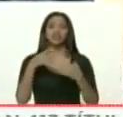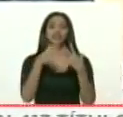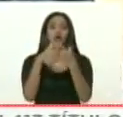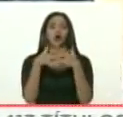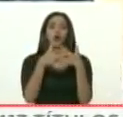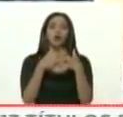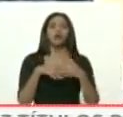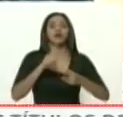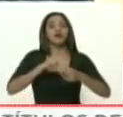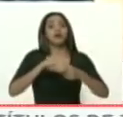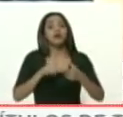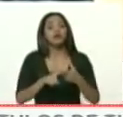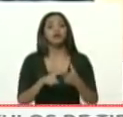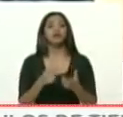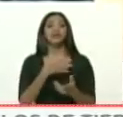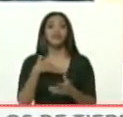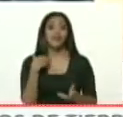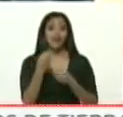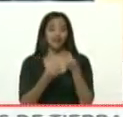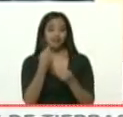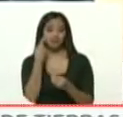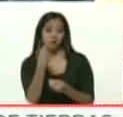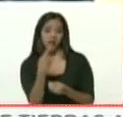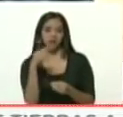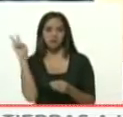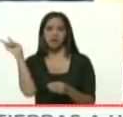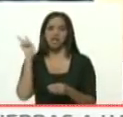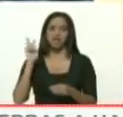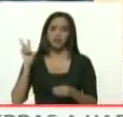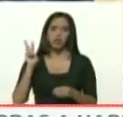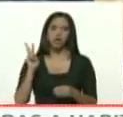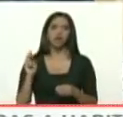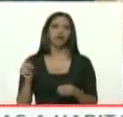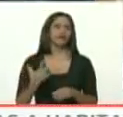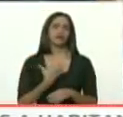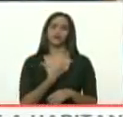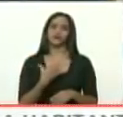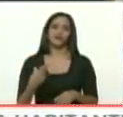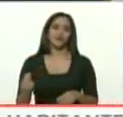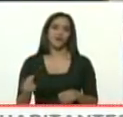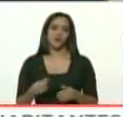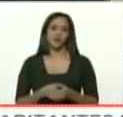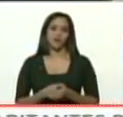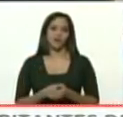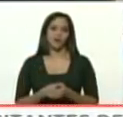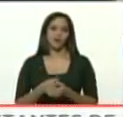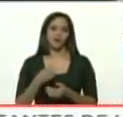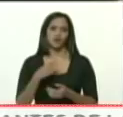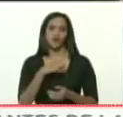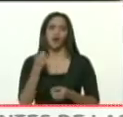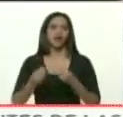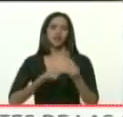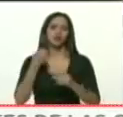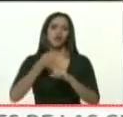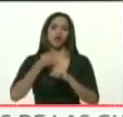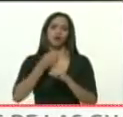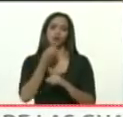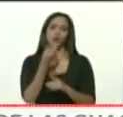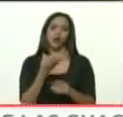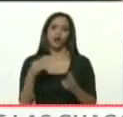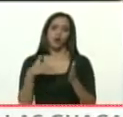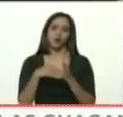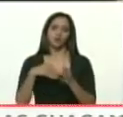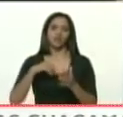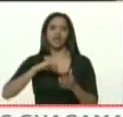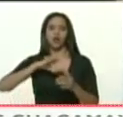entonces quieren hacer ver de que Venezuela no, no hace una lucha efectiva contra las drogas.